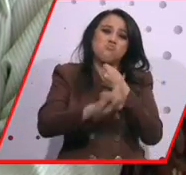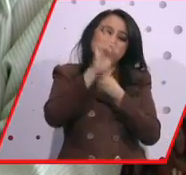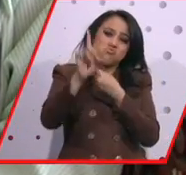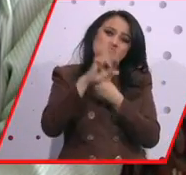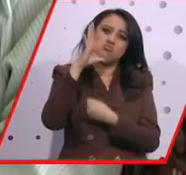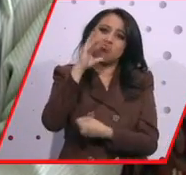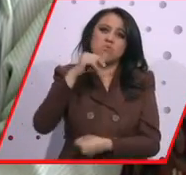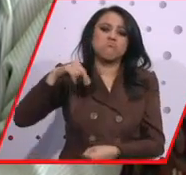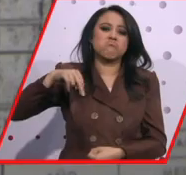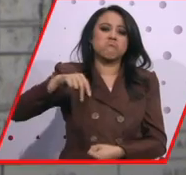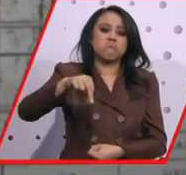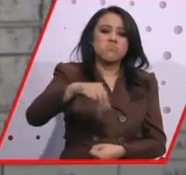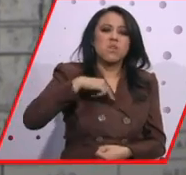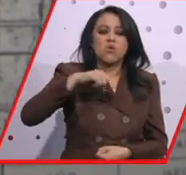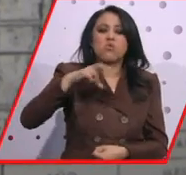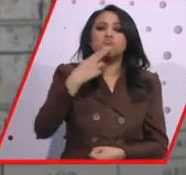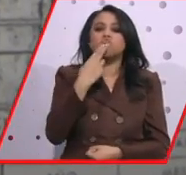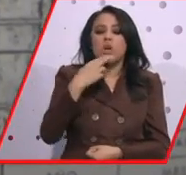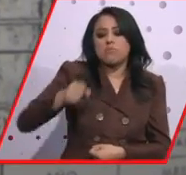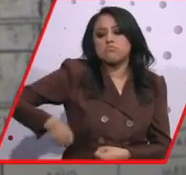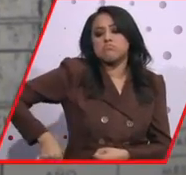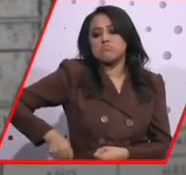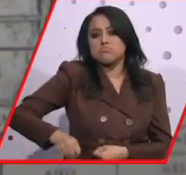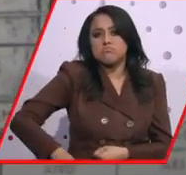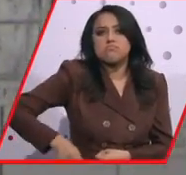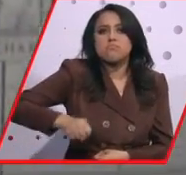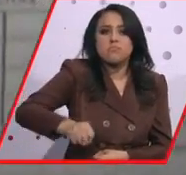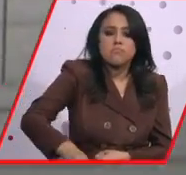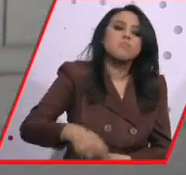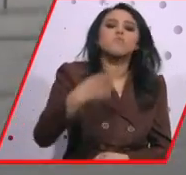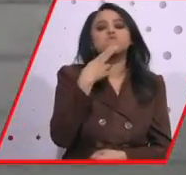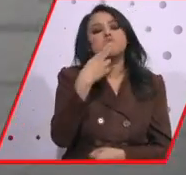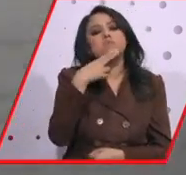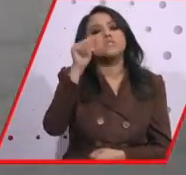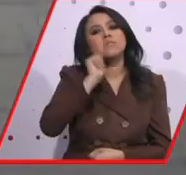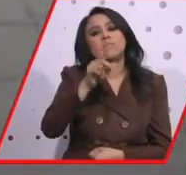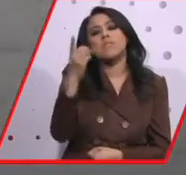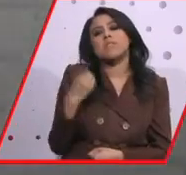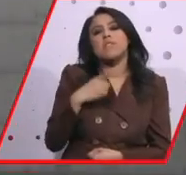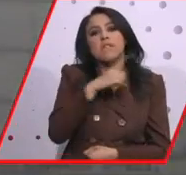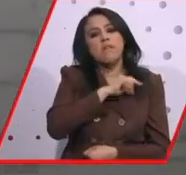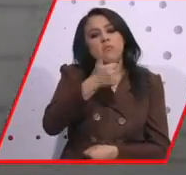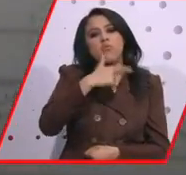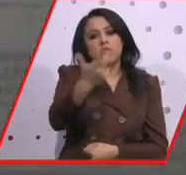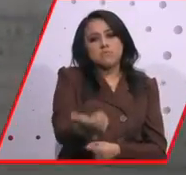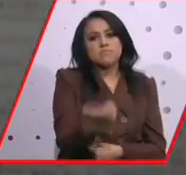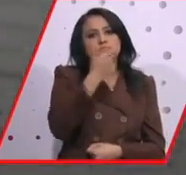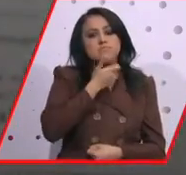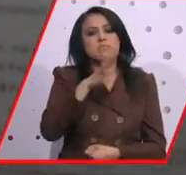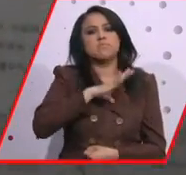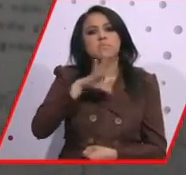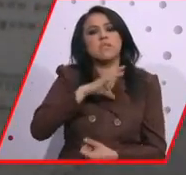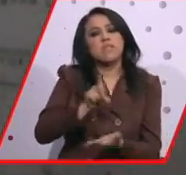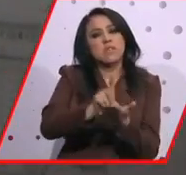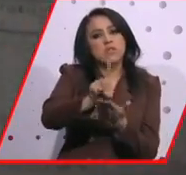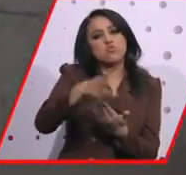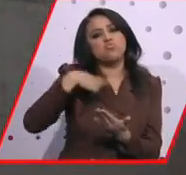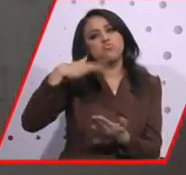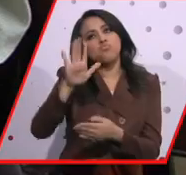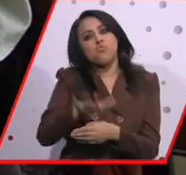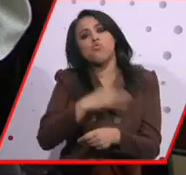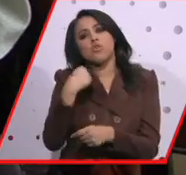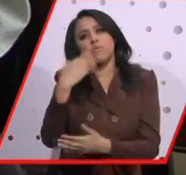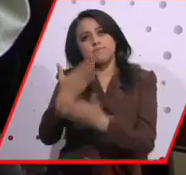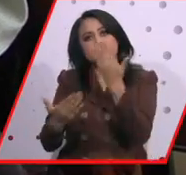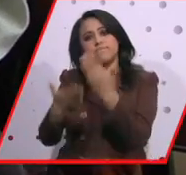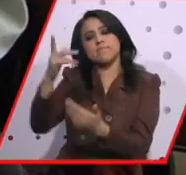puedo caminar, ahí está mi bastón. Y es que lo que el señor Javier necesita aclarar es su situación respecto al pago de su pensión por ser supuestamente servidor público en